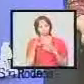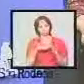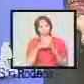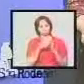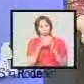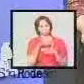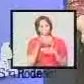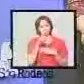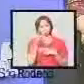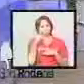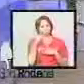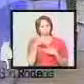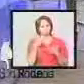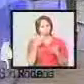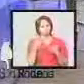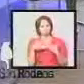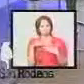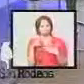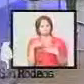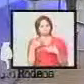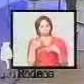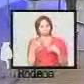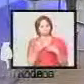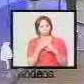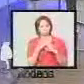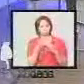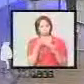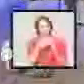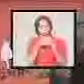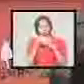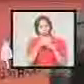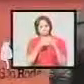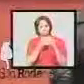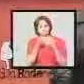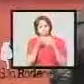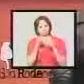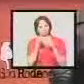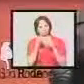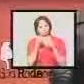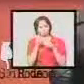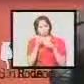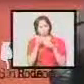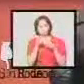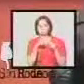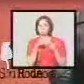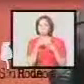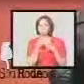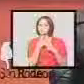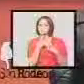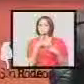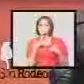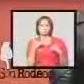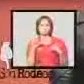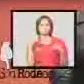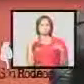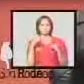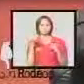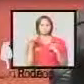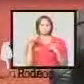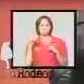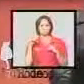1 millón de pesos para terminar un apartamento para alquilarlo. Y dije que no, que uno necesita